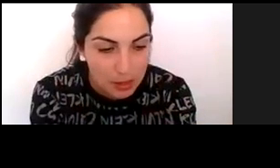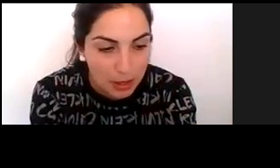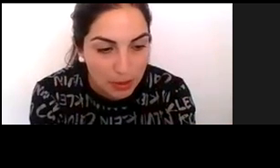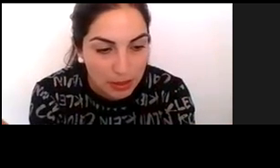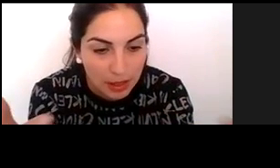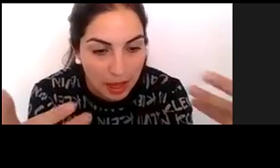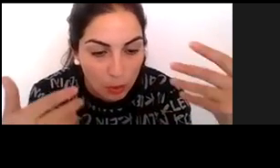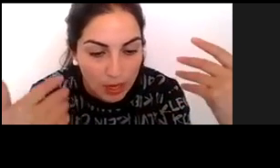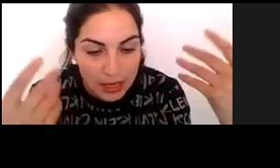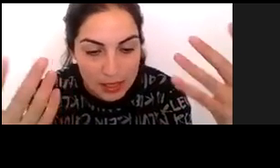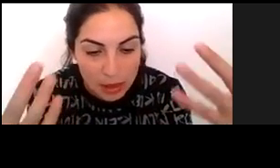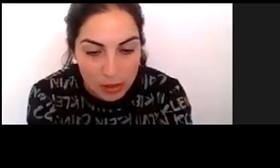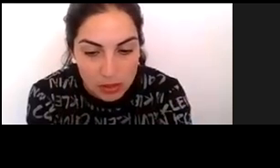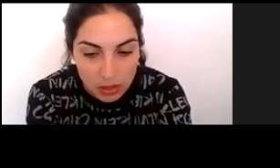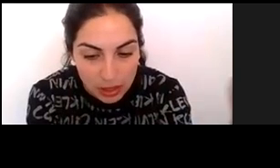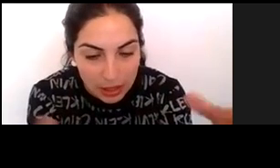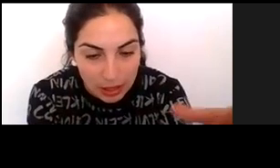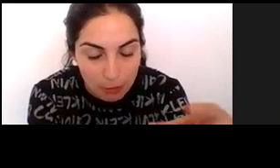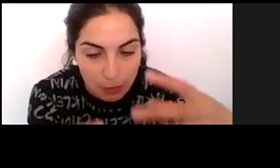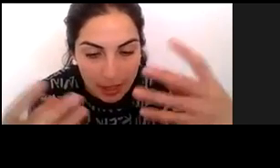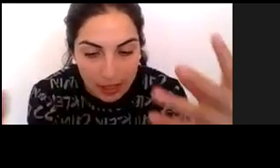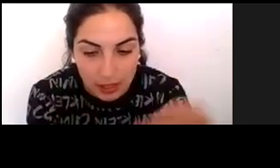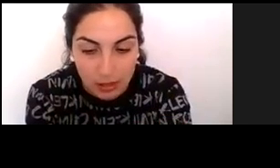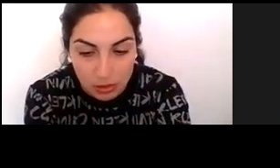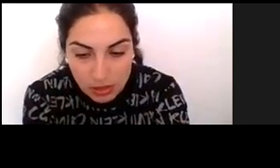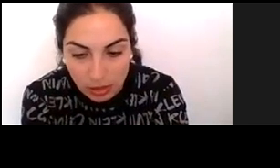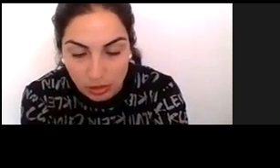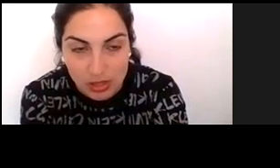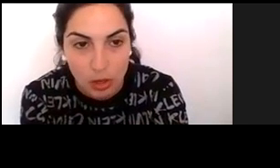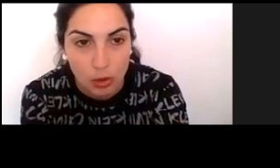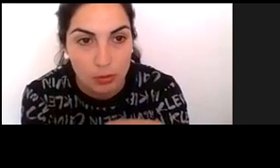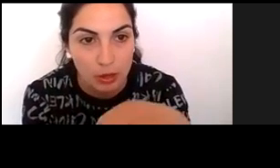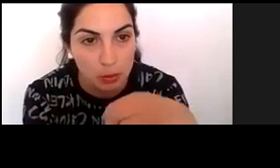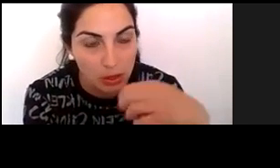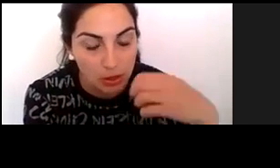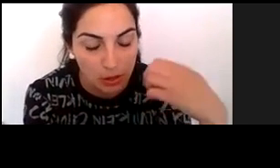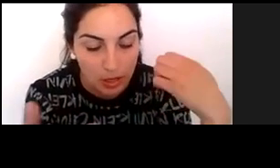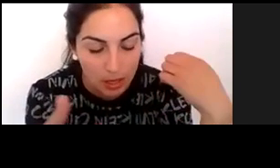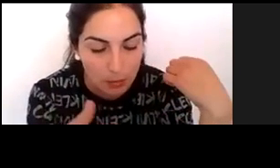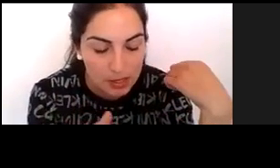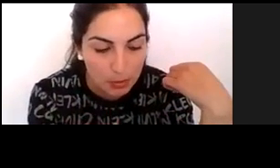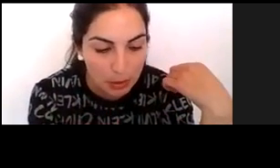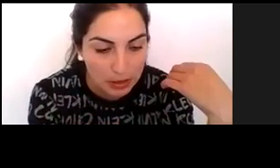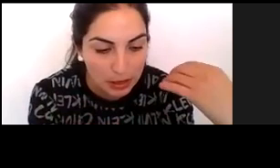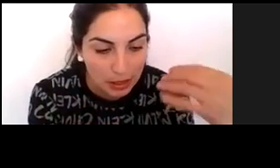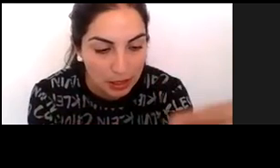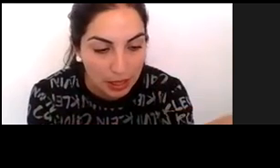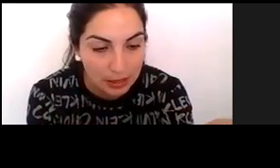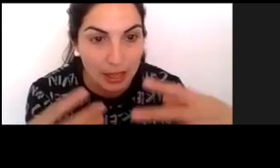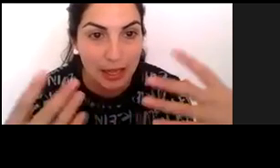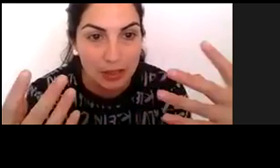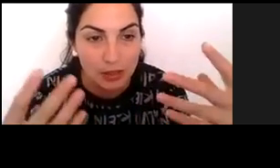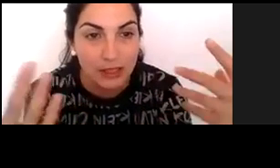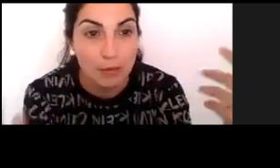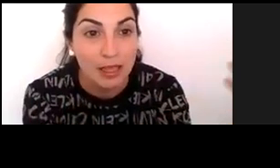principalmente a cuál es la situación en que fue escrito esa columna de opinión. Principalmente era